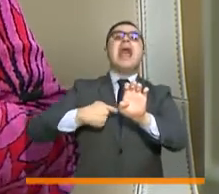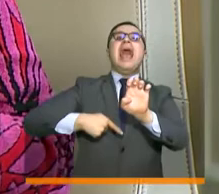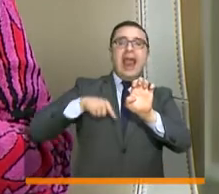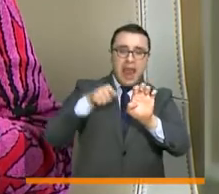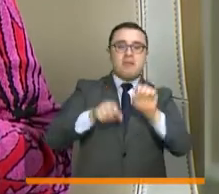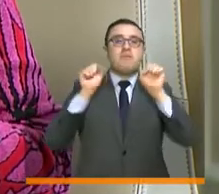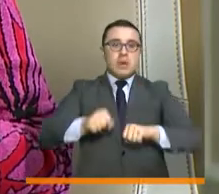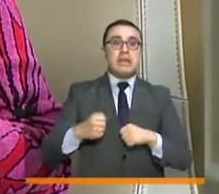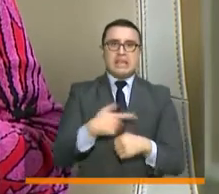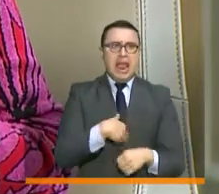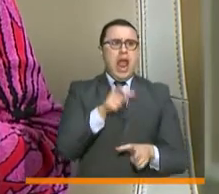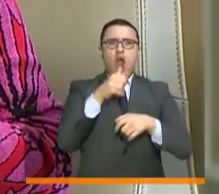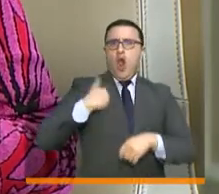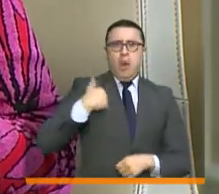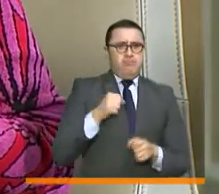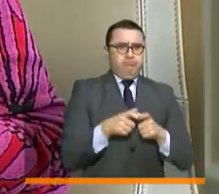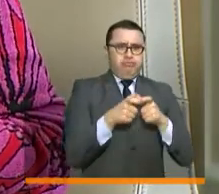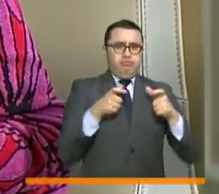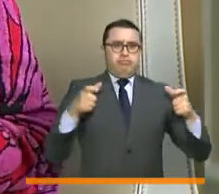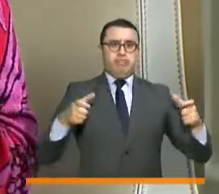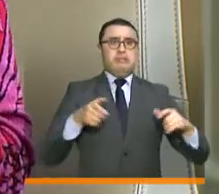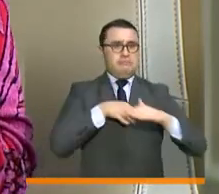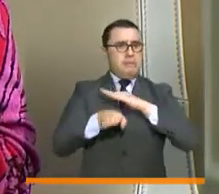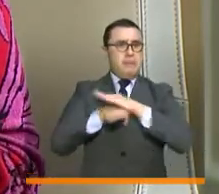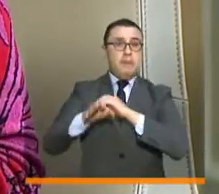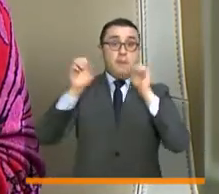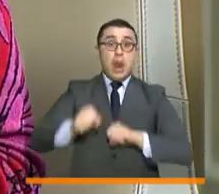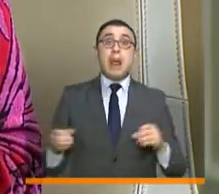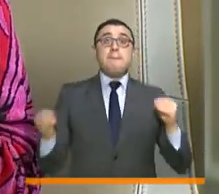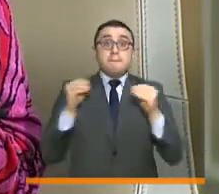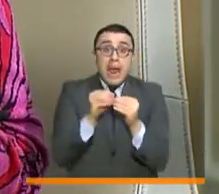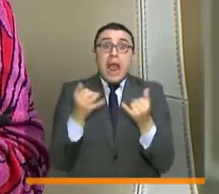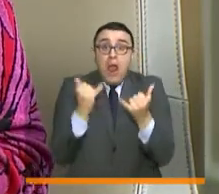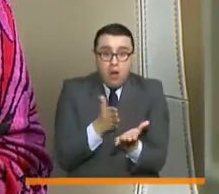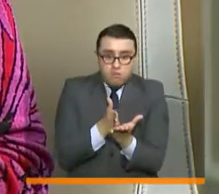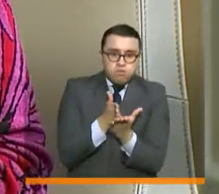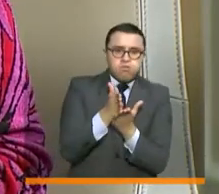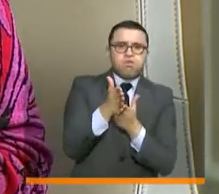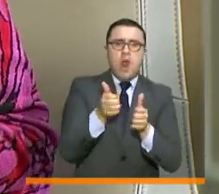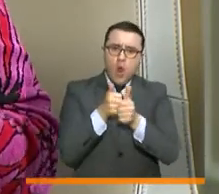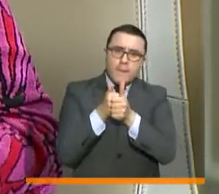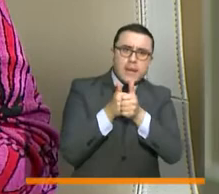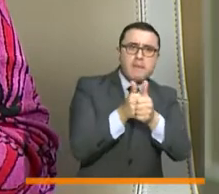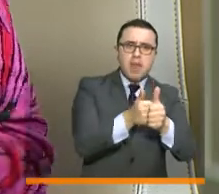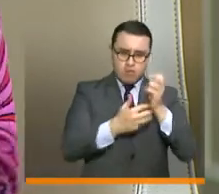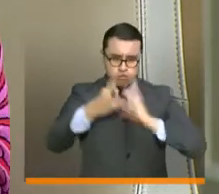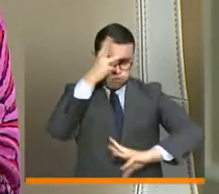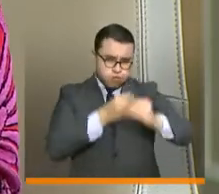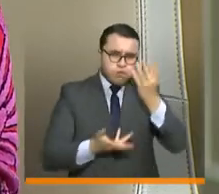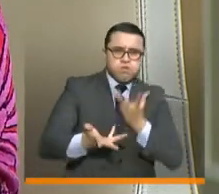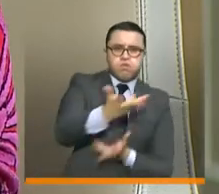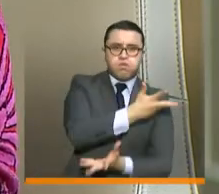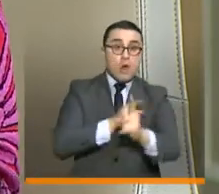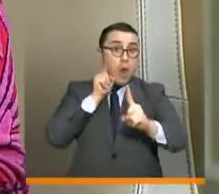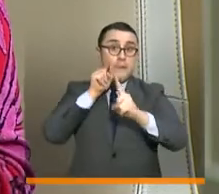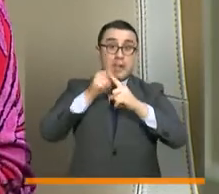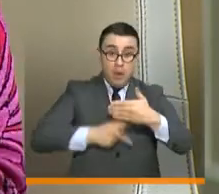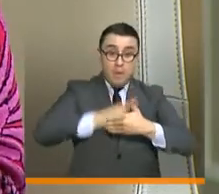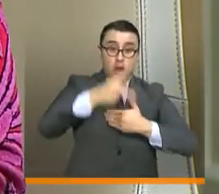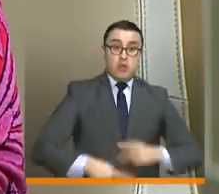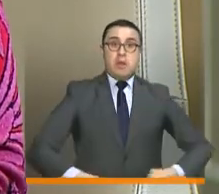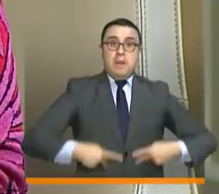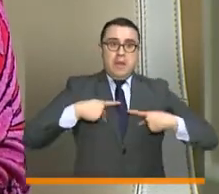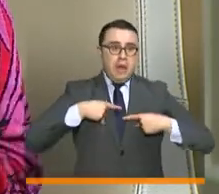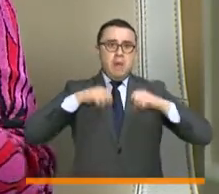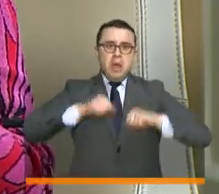año ya de beneficiarios, sino tendremos una línea de acompañamiento, de retroalimentación, de trabajar juntos por construir un proyecto de vida. Tuvimos un